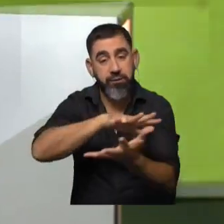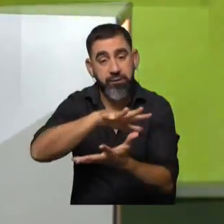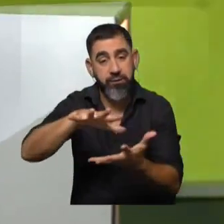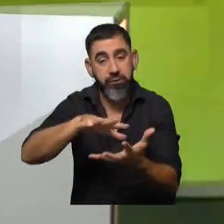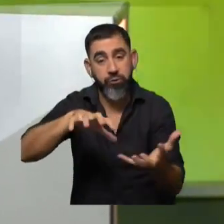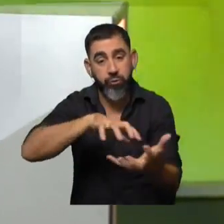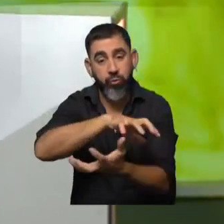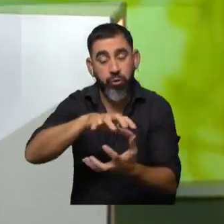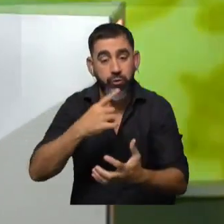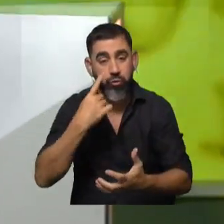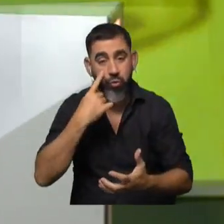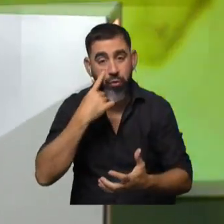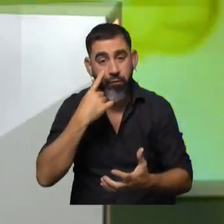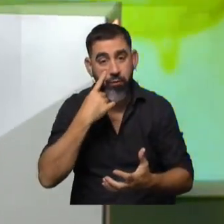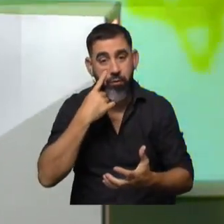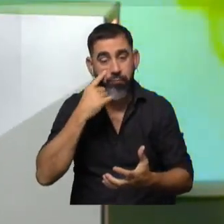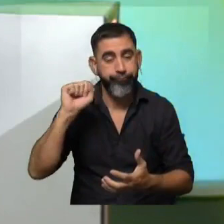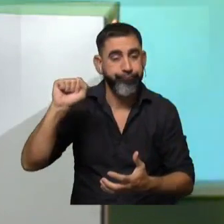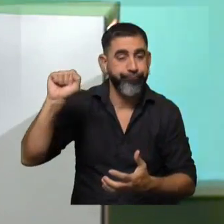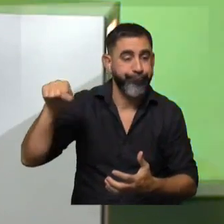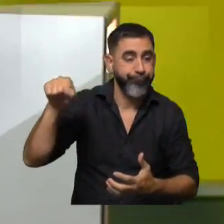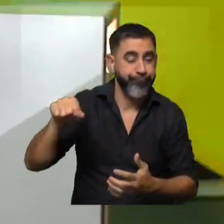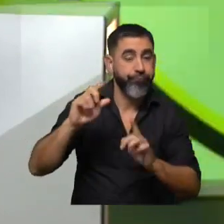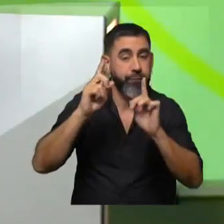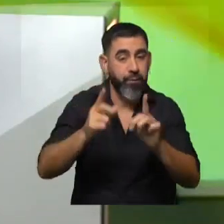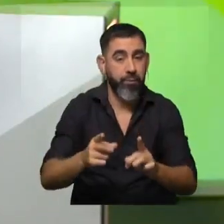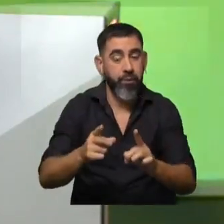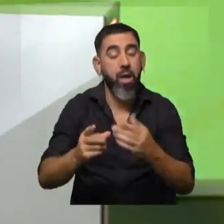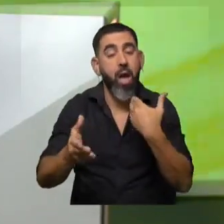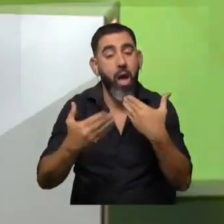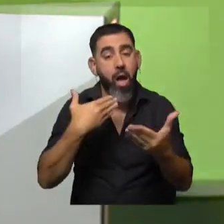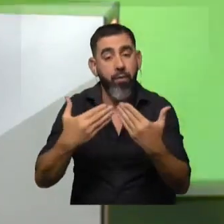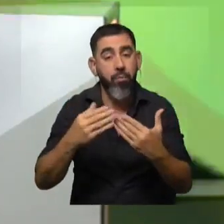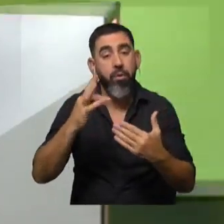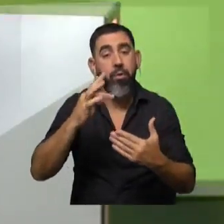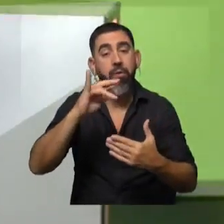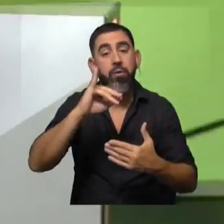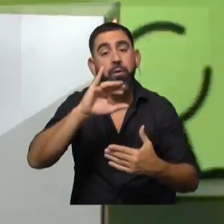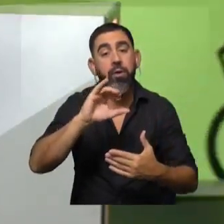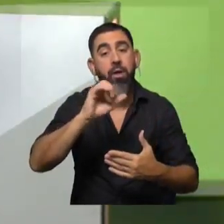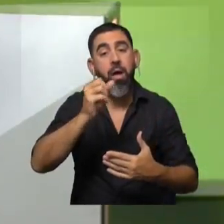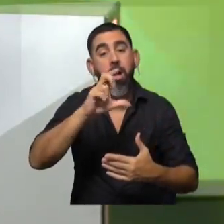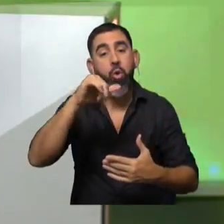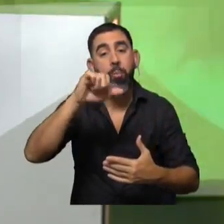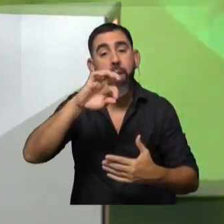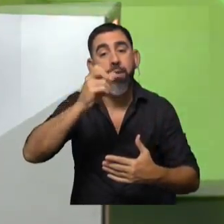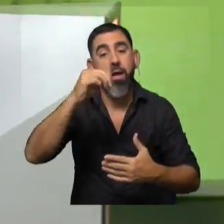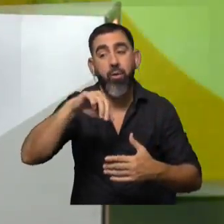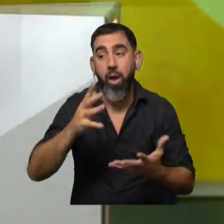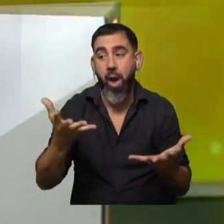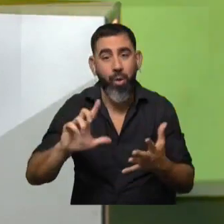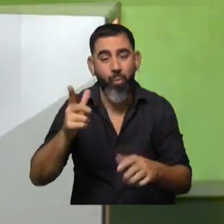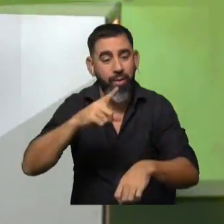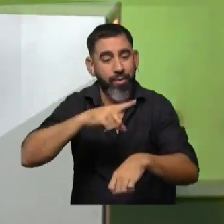se enfrentaban. Y no se hizo nada. Luego hablamos del aumento de trialometanos y ahora, cuando ya no hay tiempo